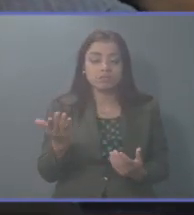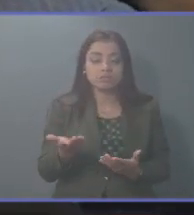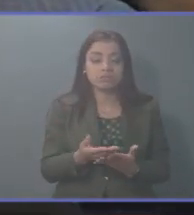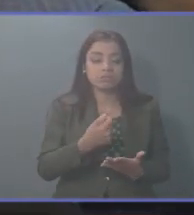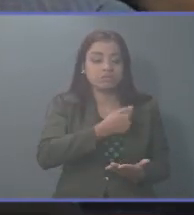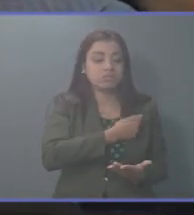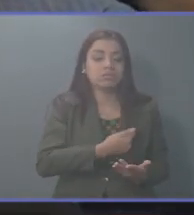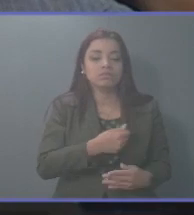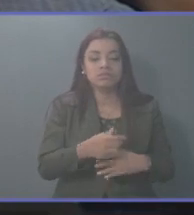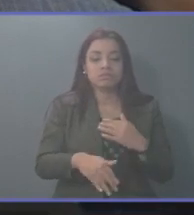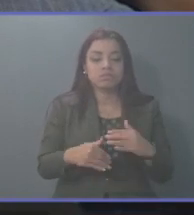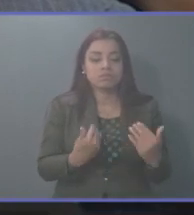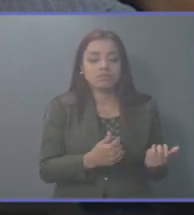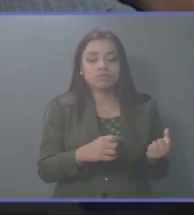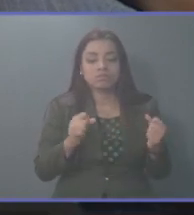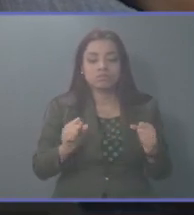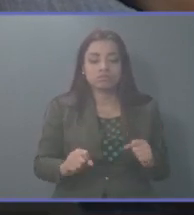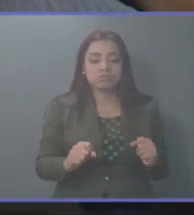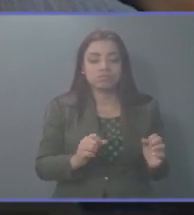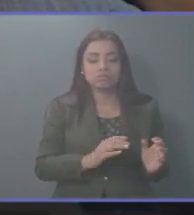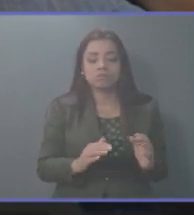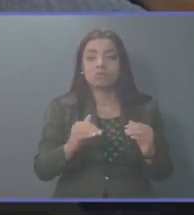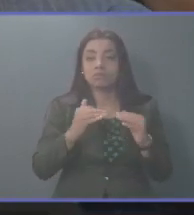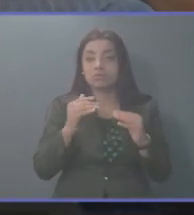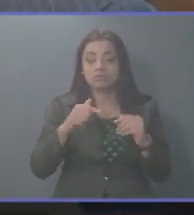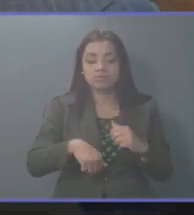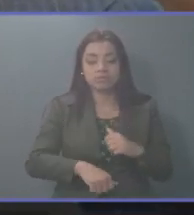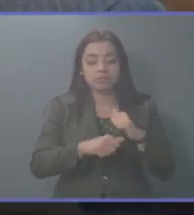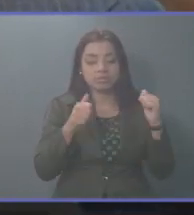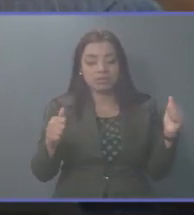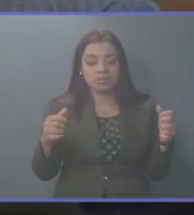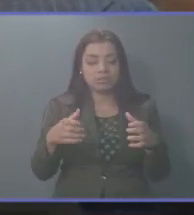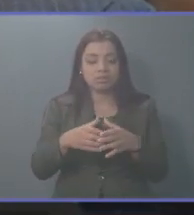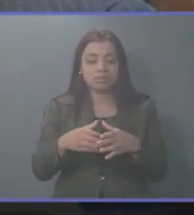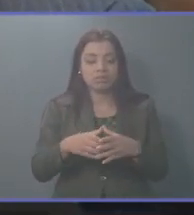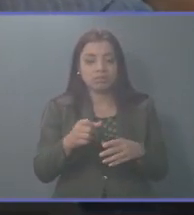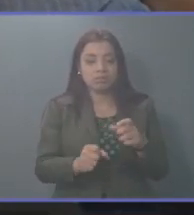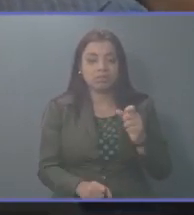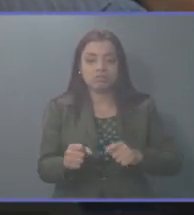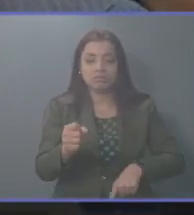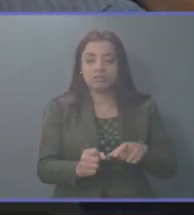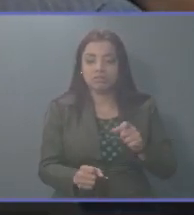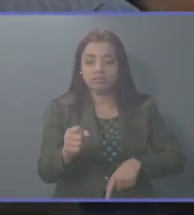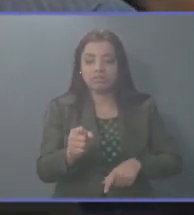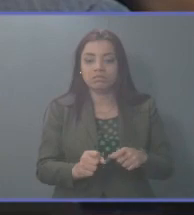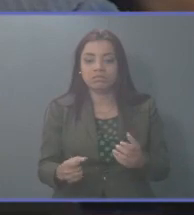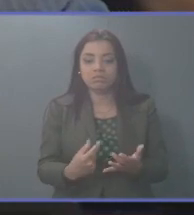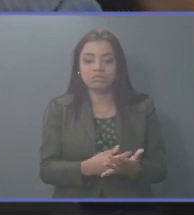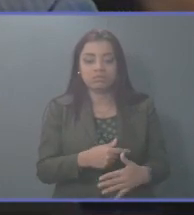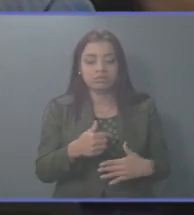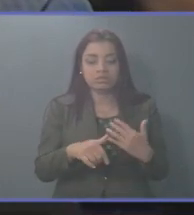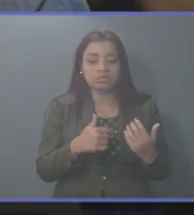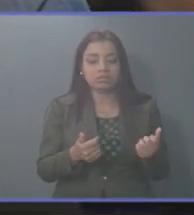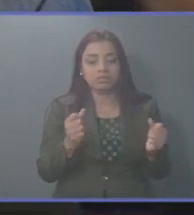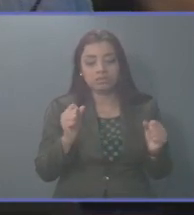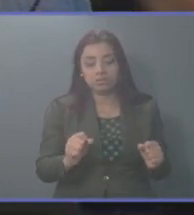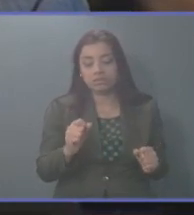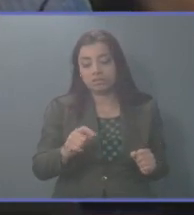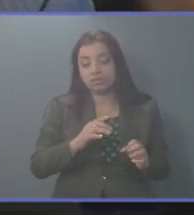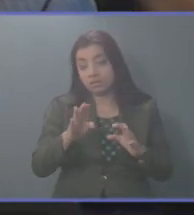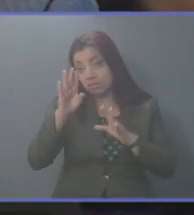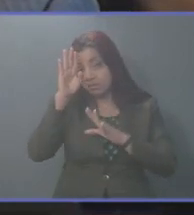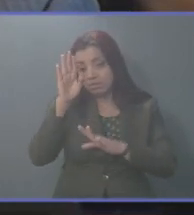calvario del cual no solo ahora han venido, sino que han asistido a la Comisión Agropecuaria por muchos, muchos días. Así es de que, con todo